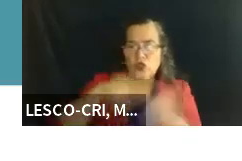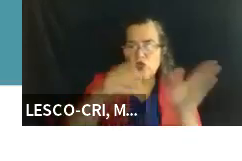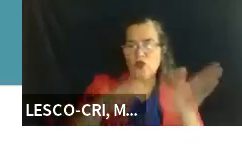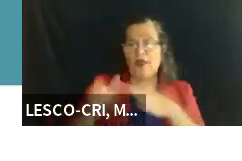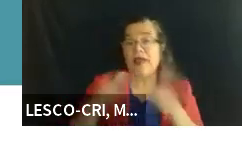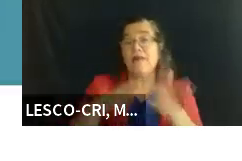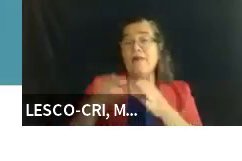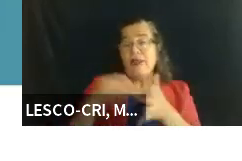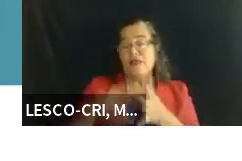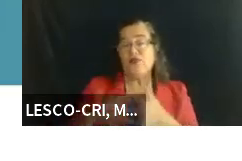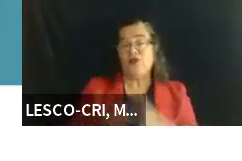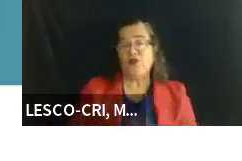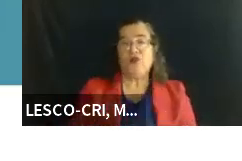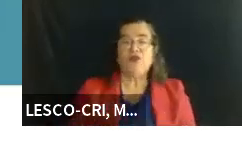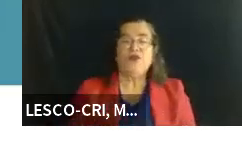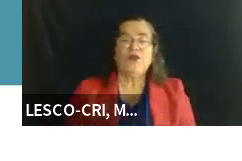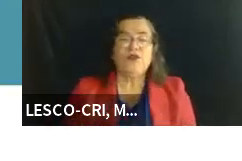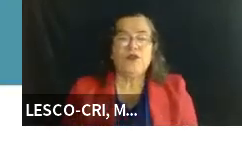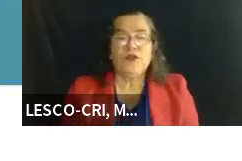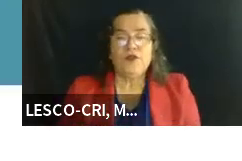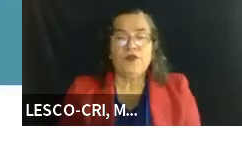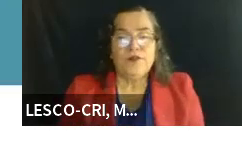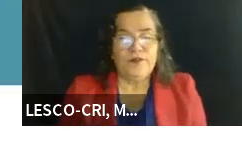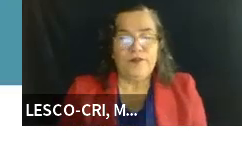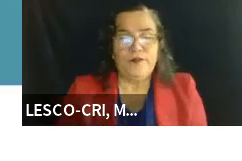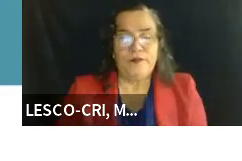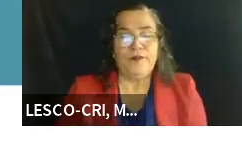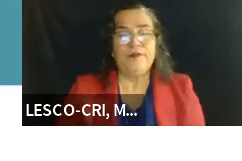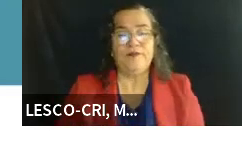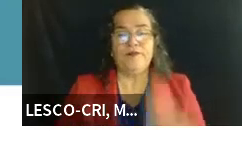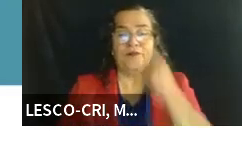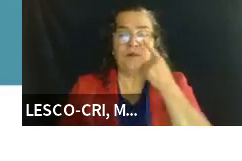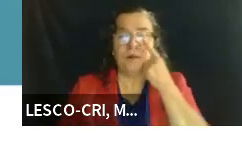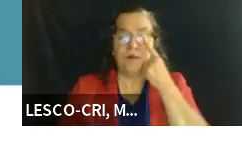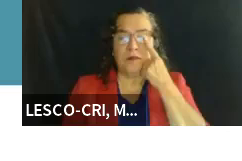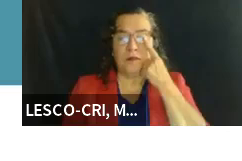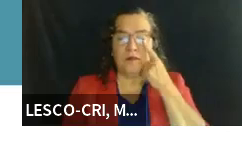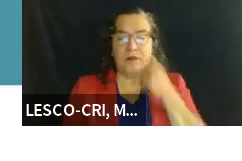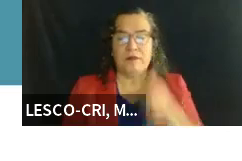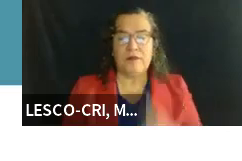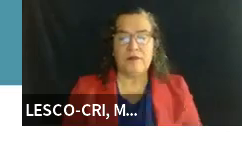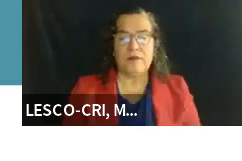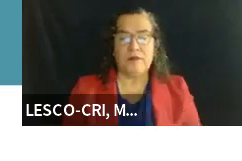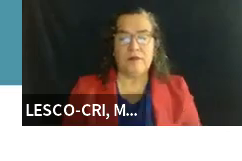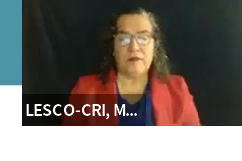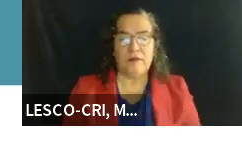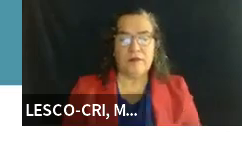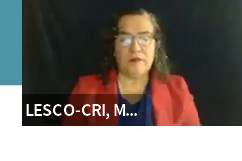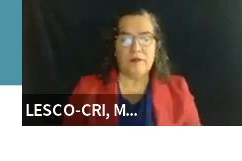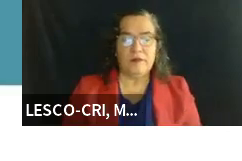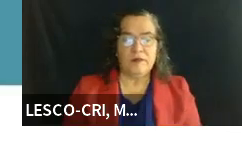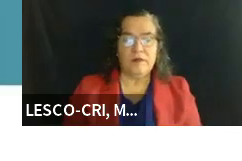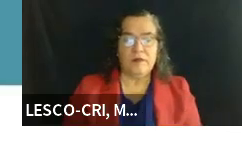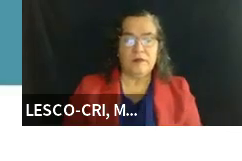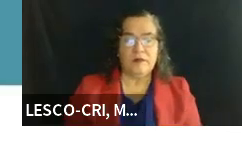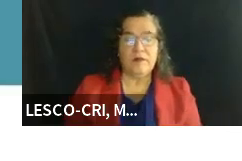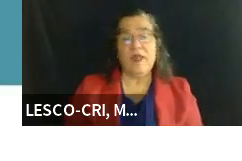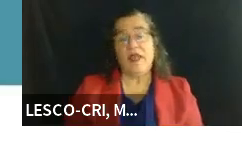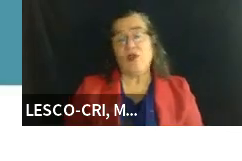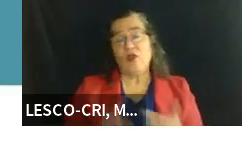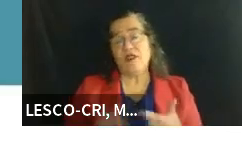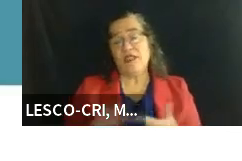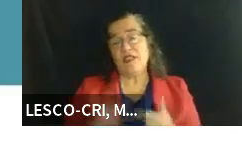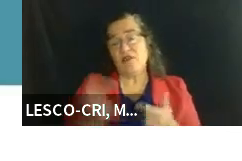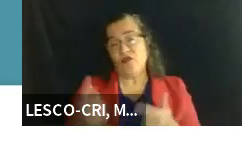estudios. Esto simplemente nos remite a una rúbrica, la voy a pasar rápidamente, no es una rúbrica, perdón, es una lista de